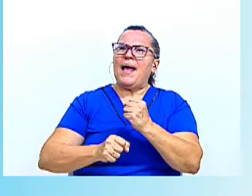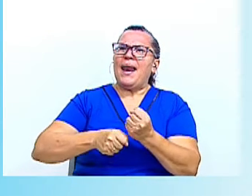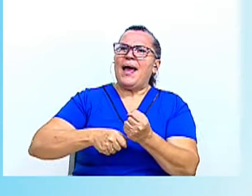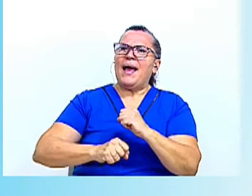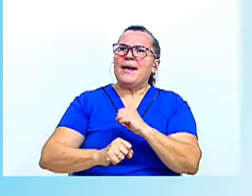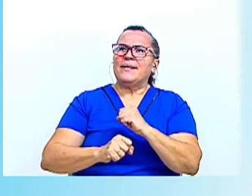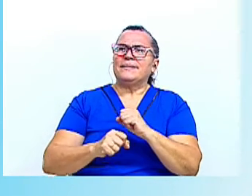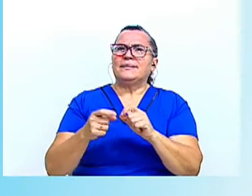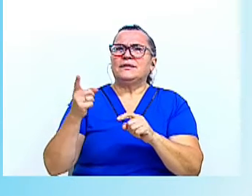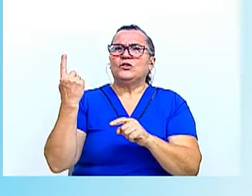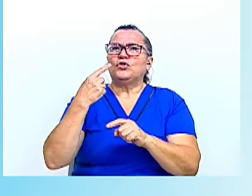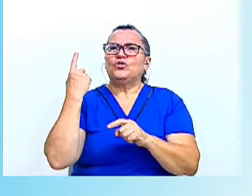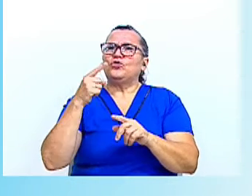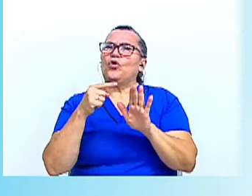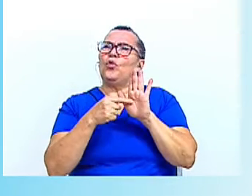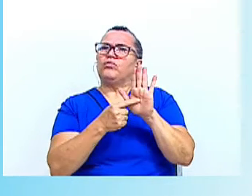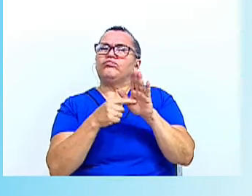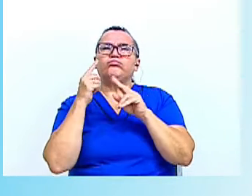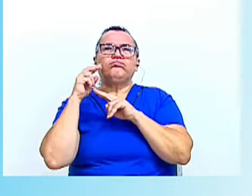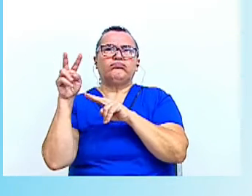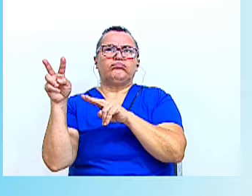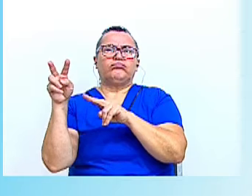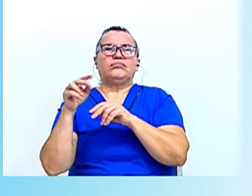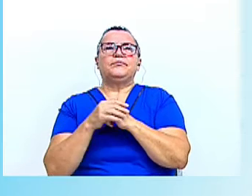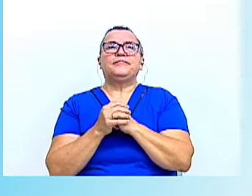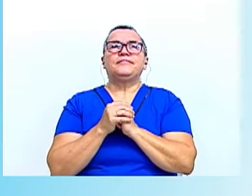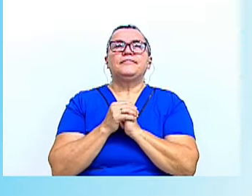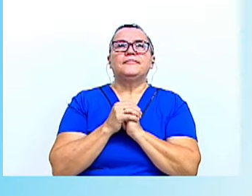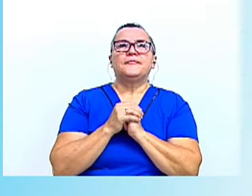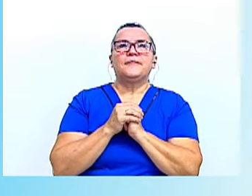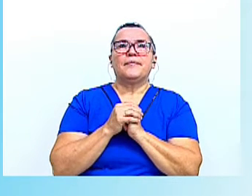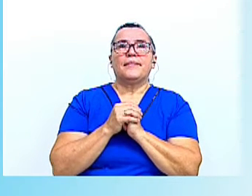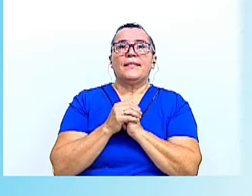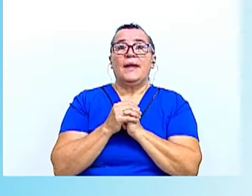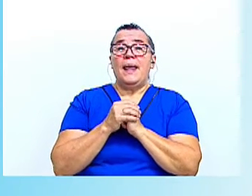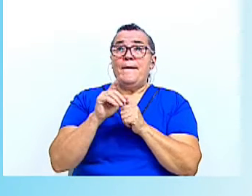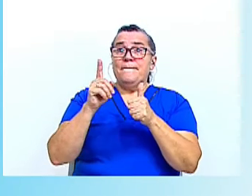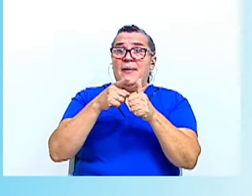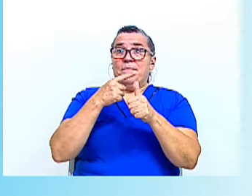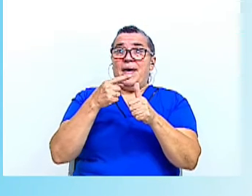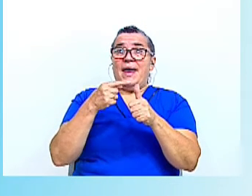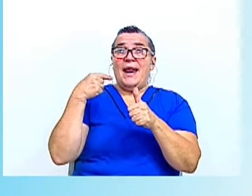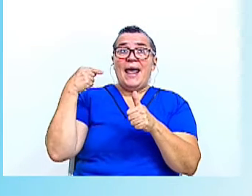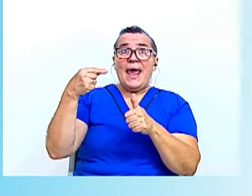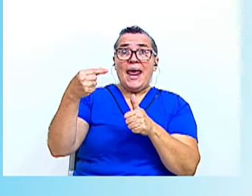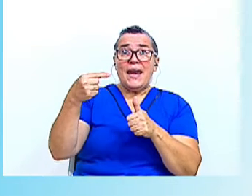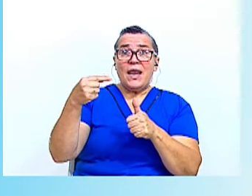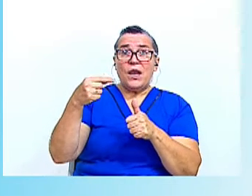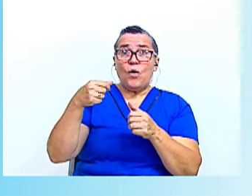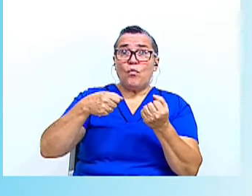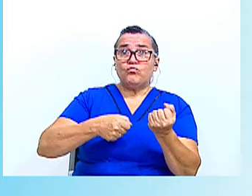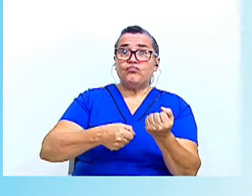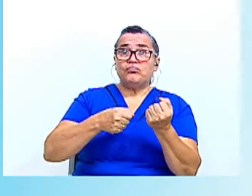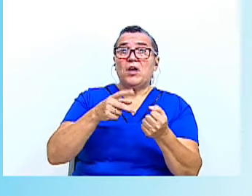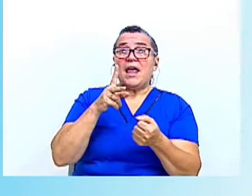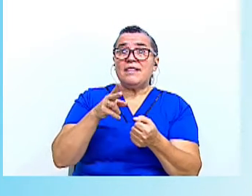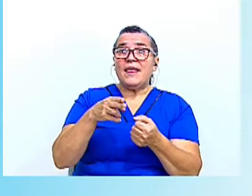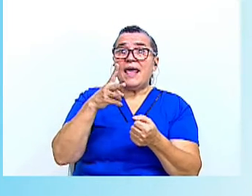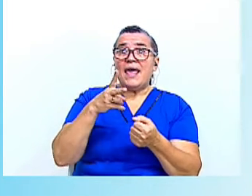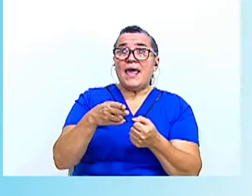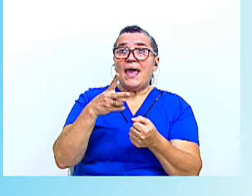solamente en la ilustración anterior. Una palanca de primer género pueden ser las